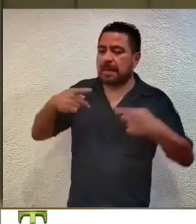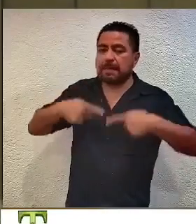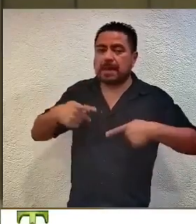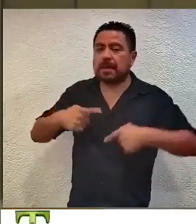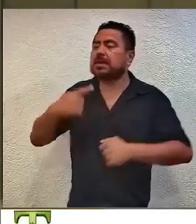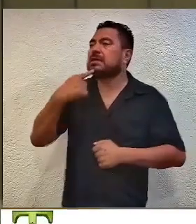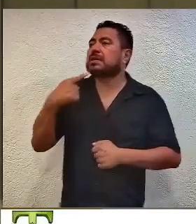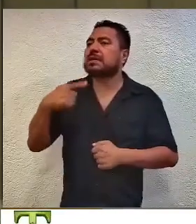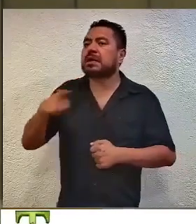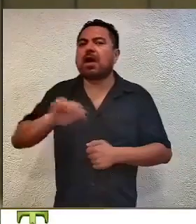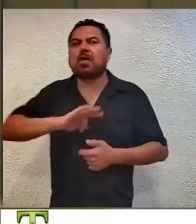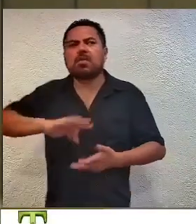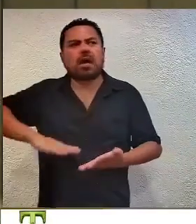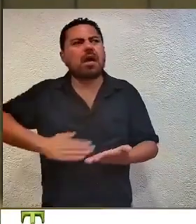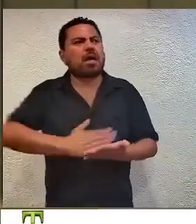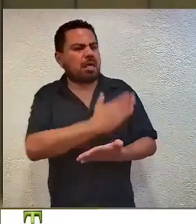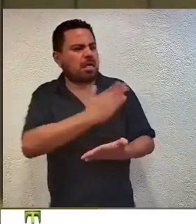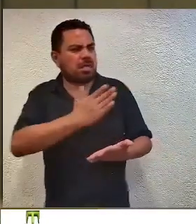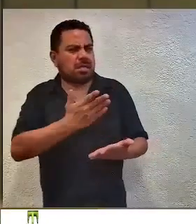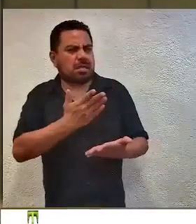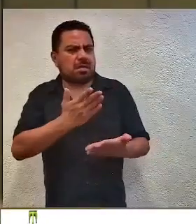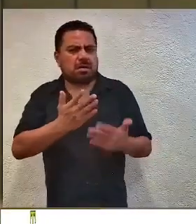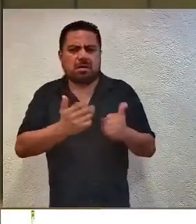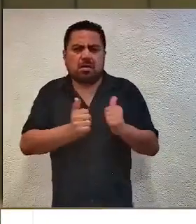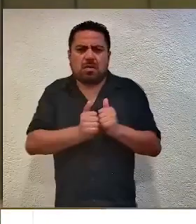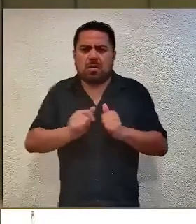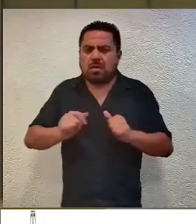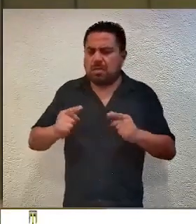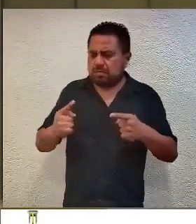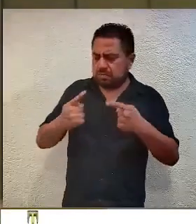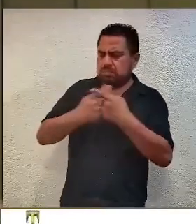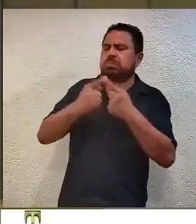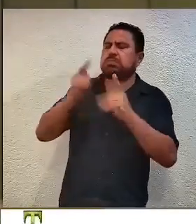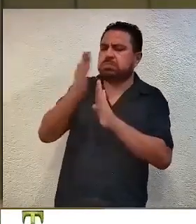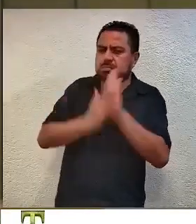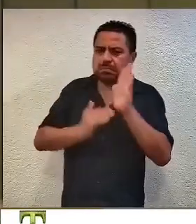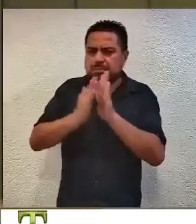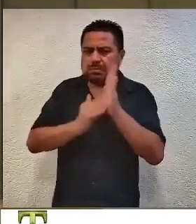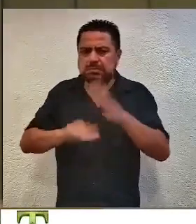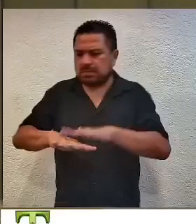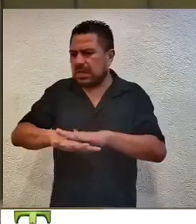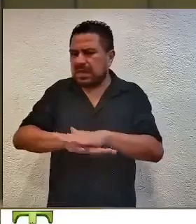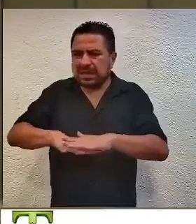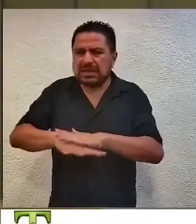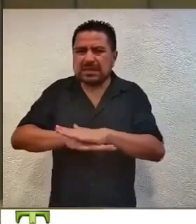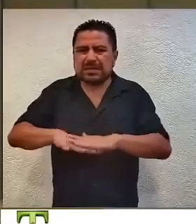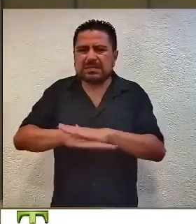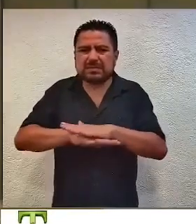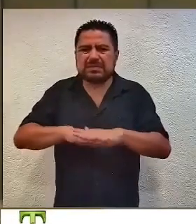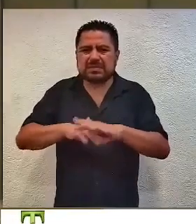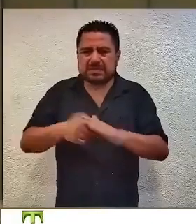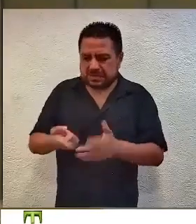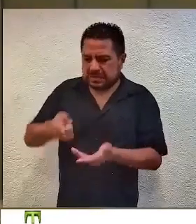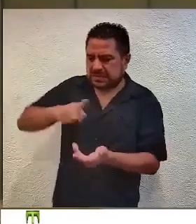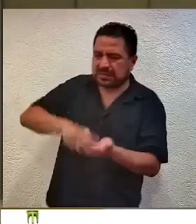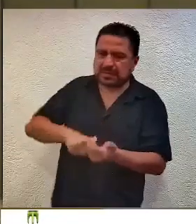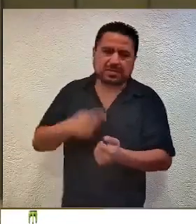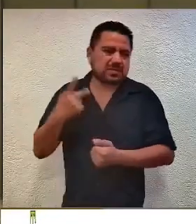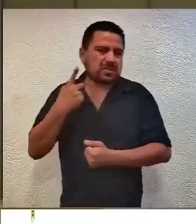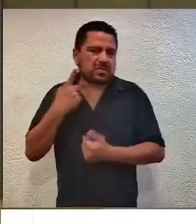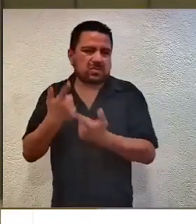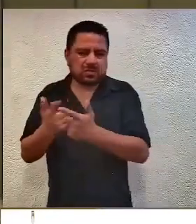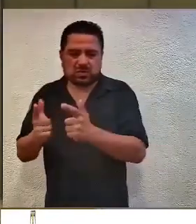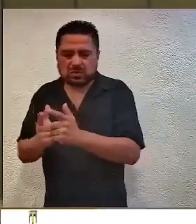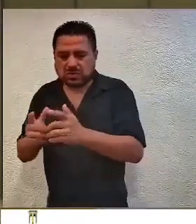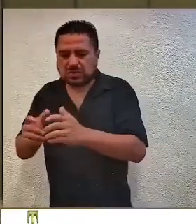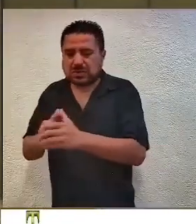ha incurrido o no en conductas que contravienen los documentos básicos que rigen la vida interna del partido,